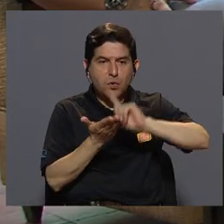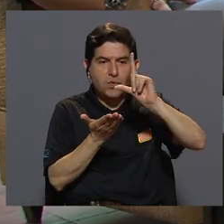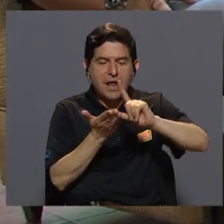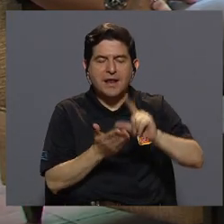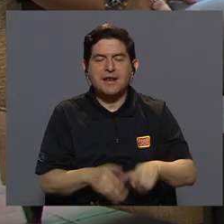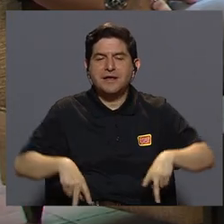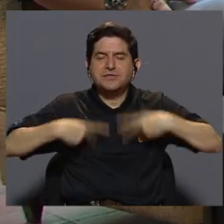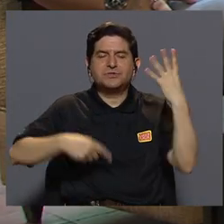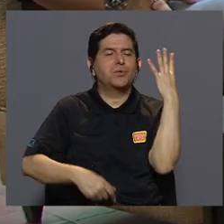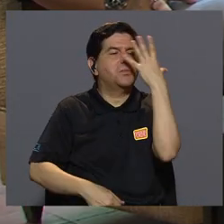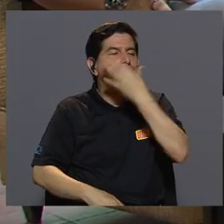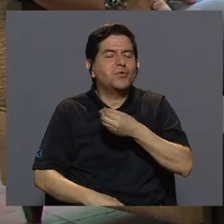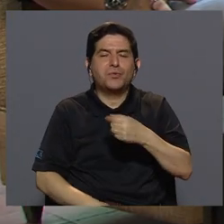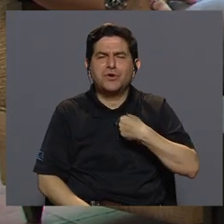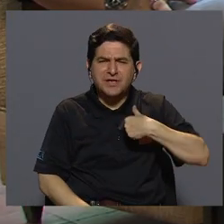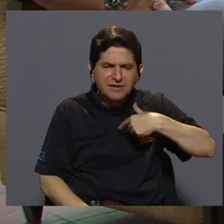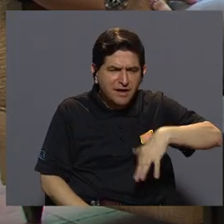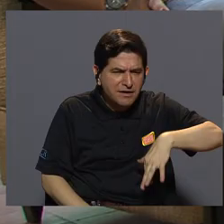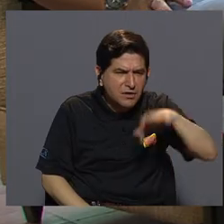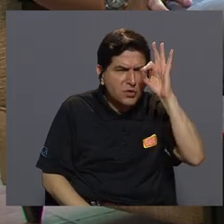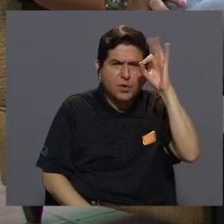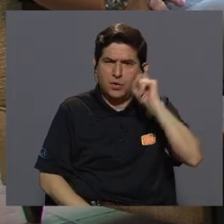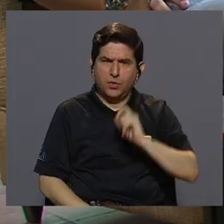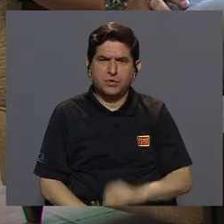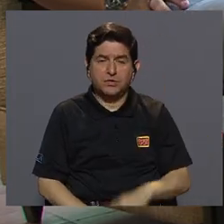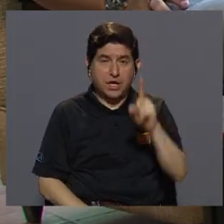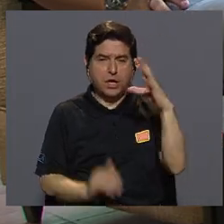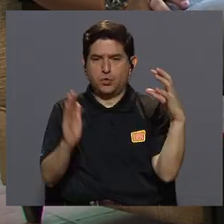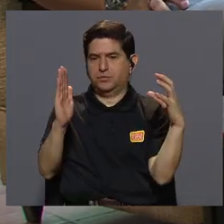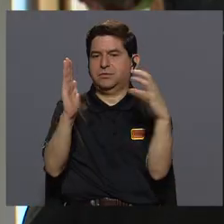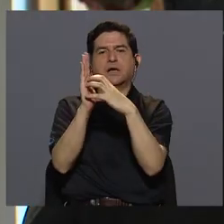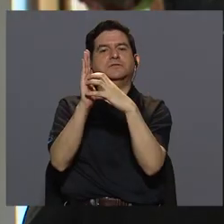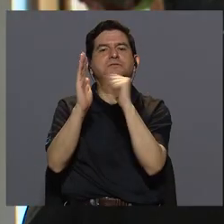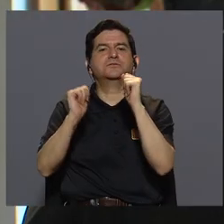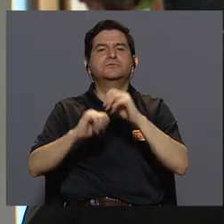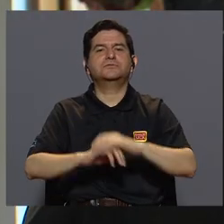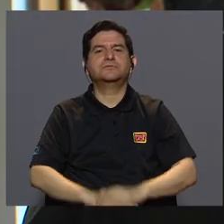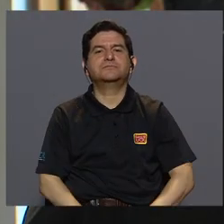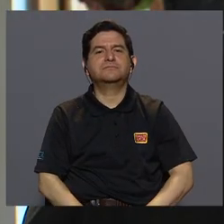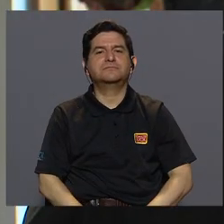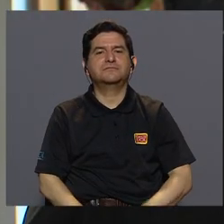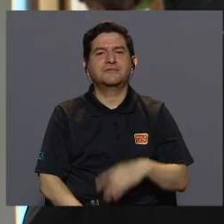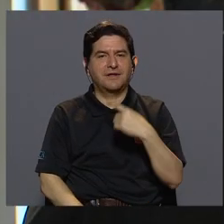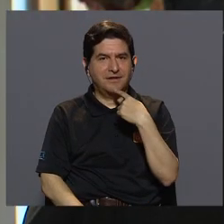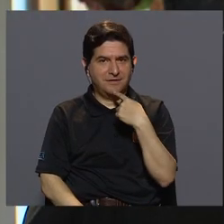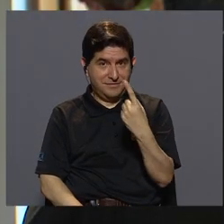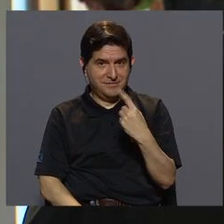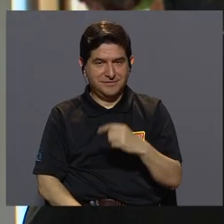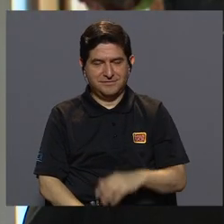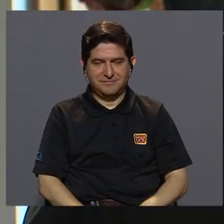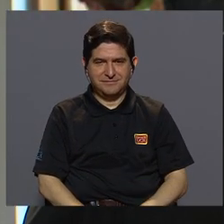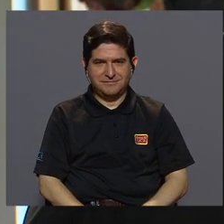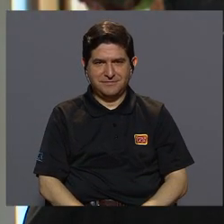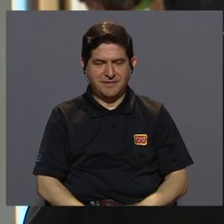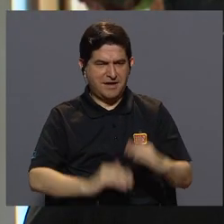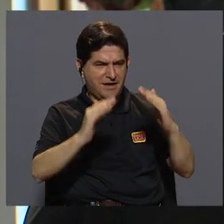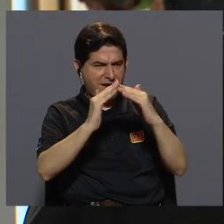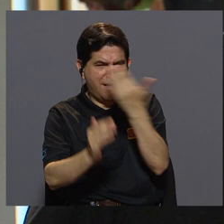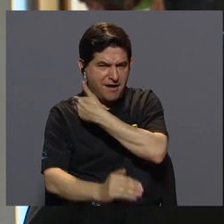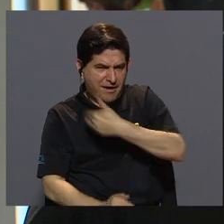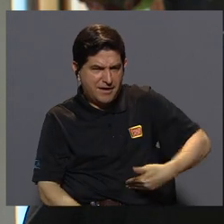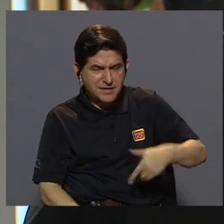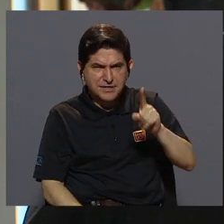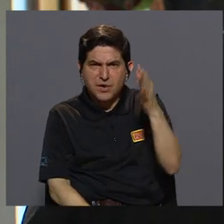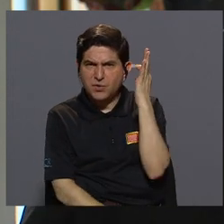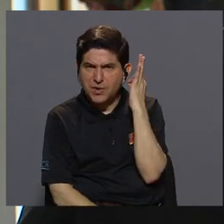de vida muy bonita que me encontré en un texto. Dice que cuando llega a casa